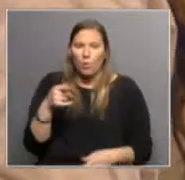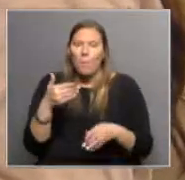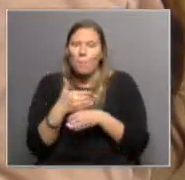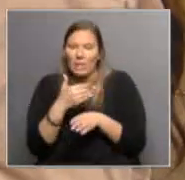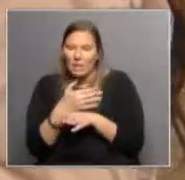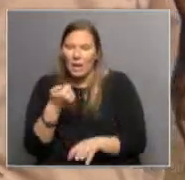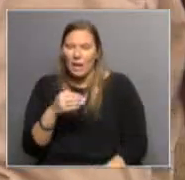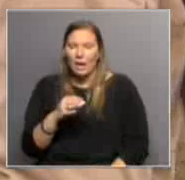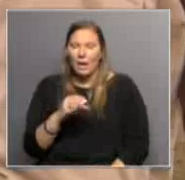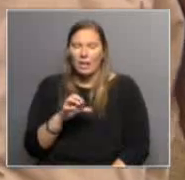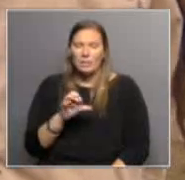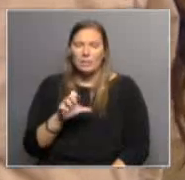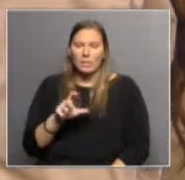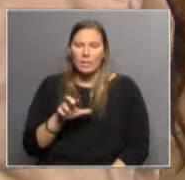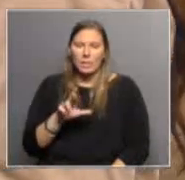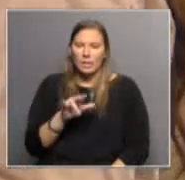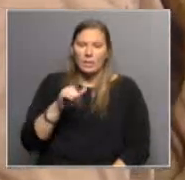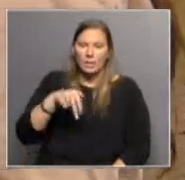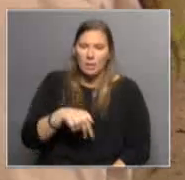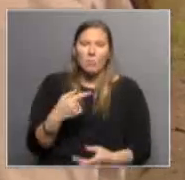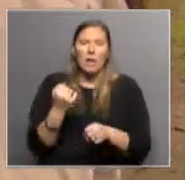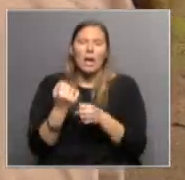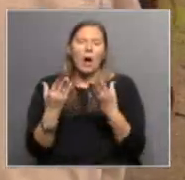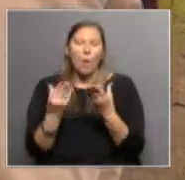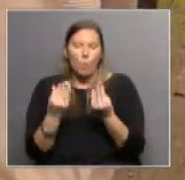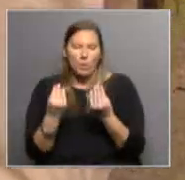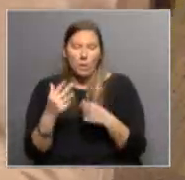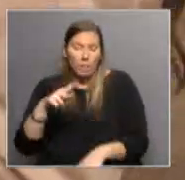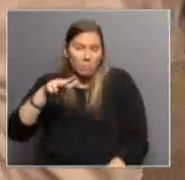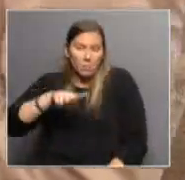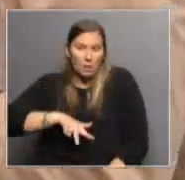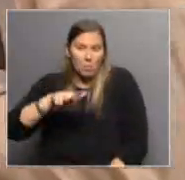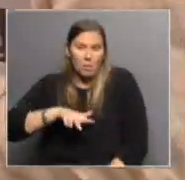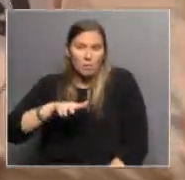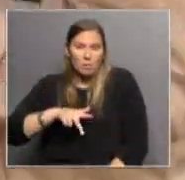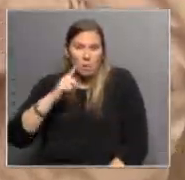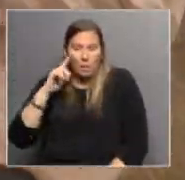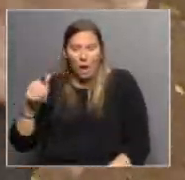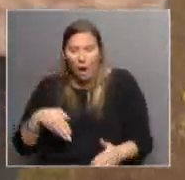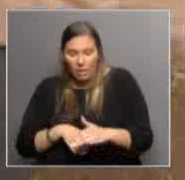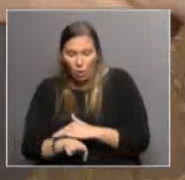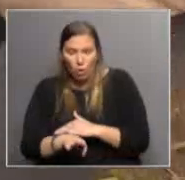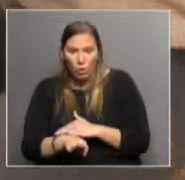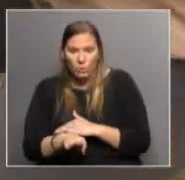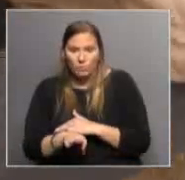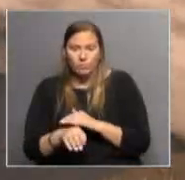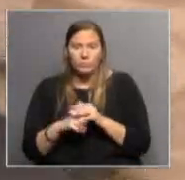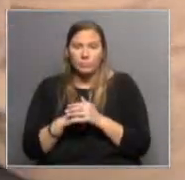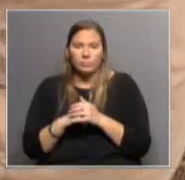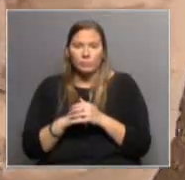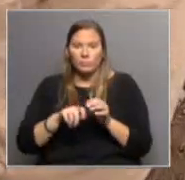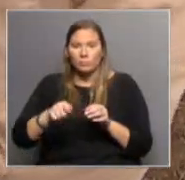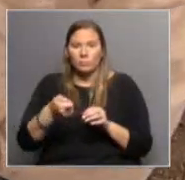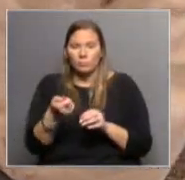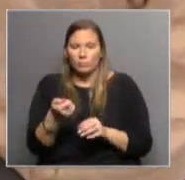para así bueno, trabajar lo que es la humedad. Y bueno, a los 3 meses venimos acá abajo abrimos